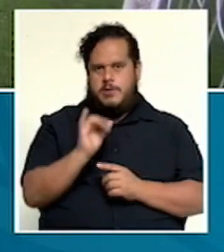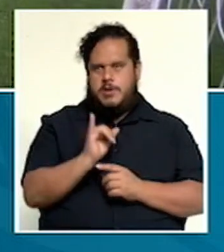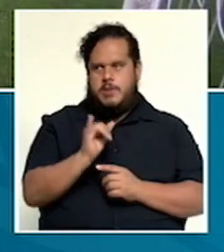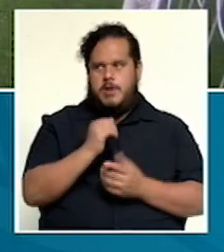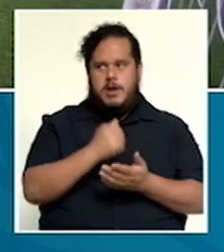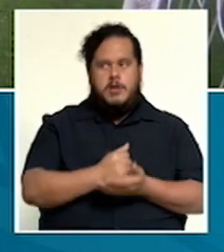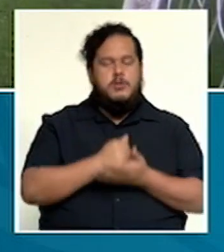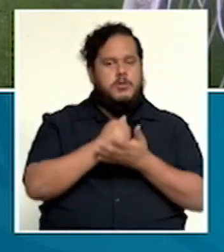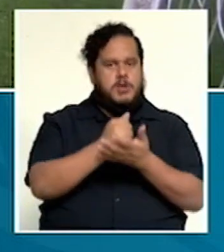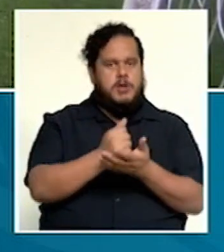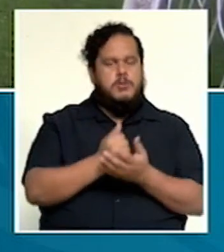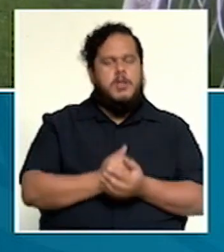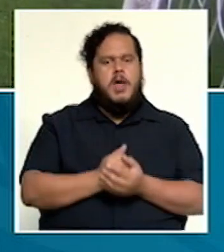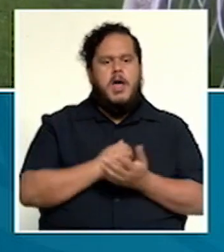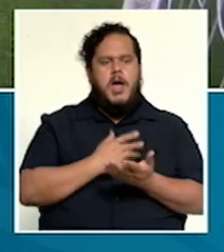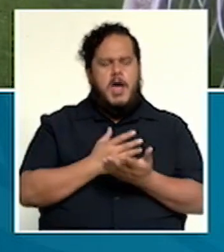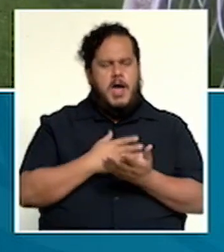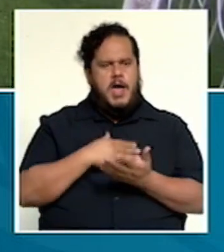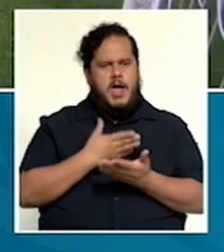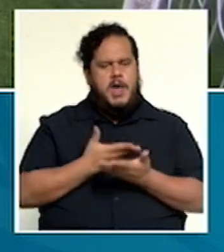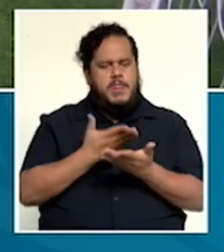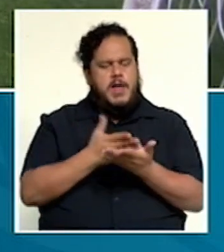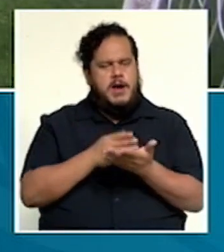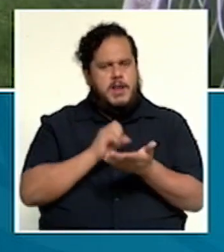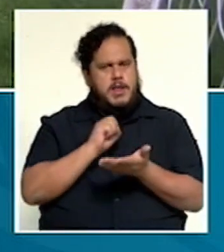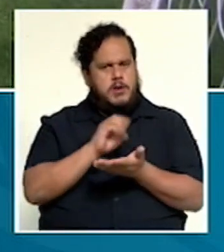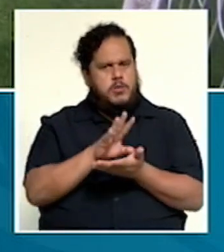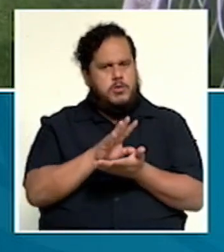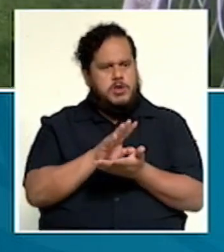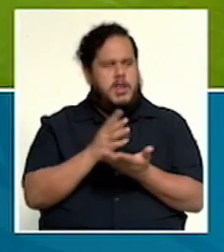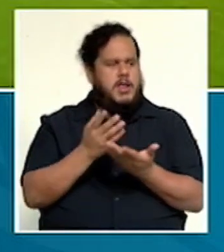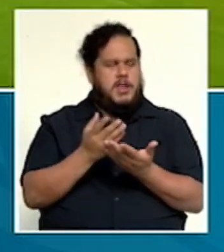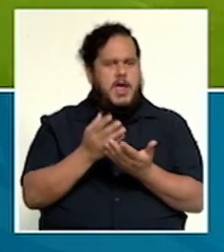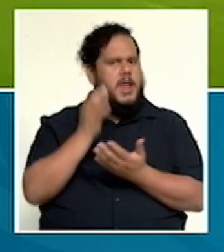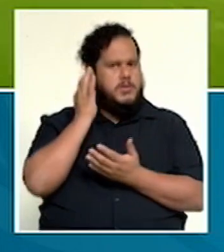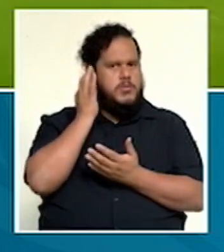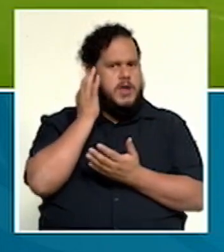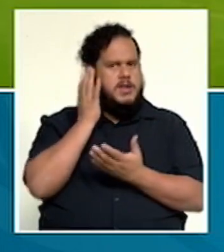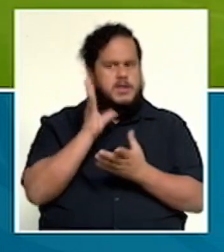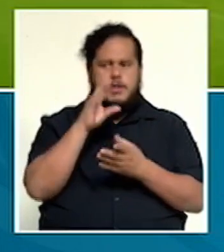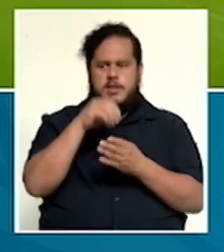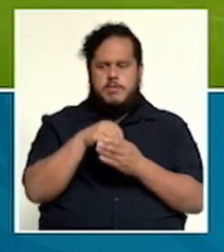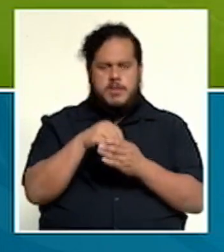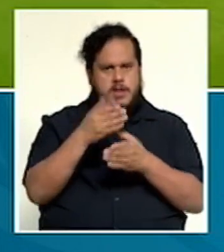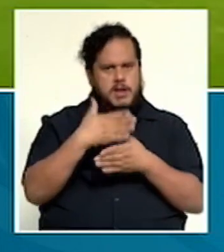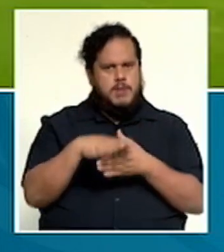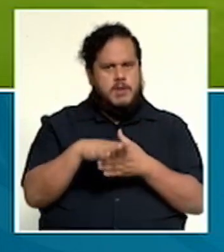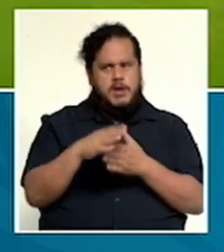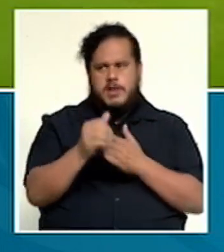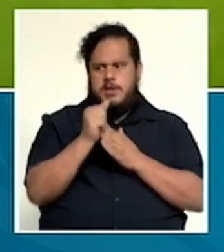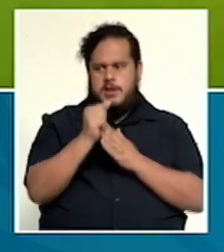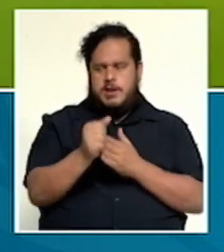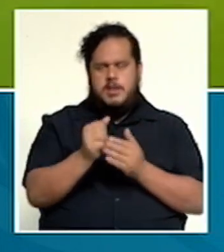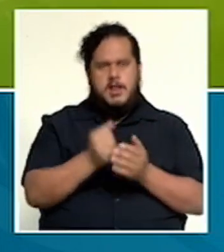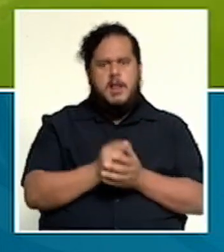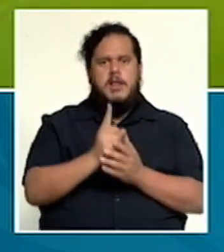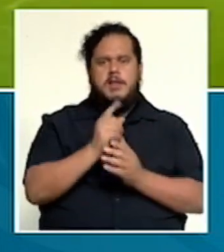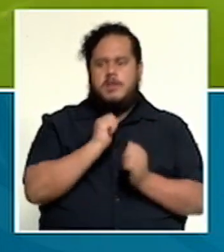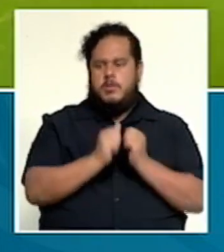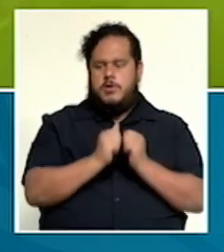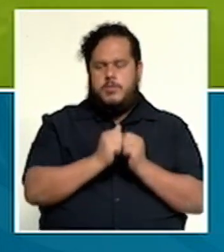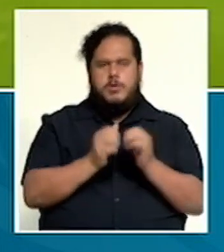ayuda a ponerle luz a un tema, que es que hay pocas mujeres que se han incluido en la parte dirigencial de un deporte